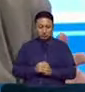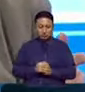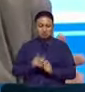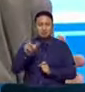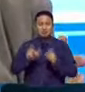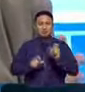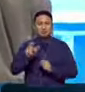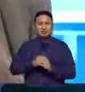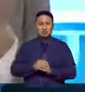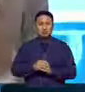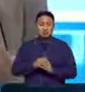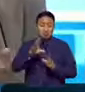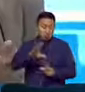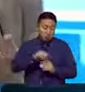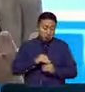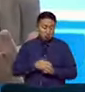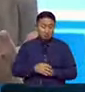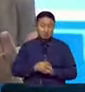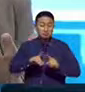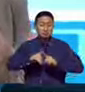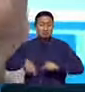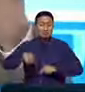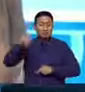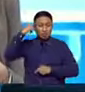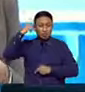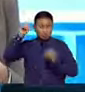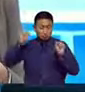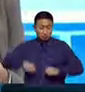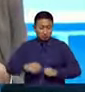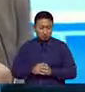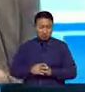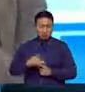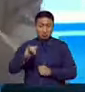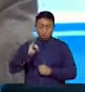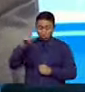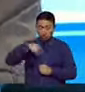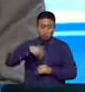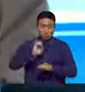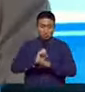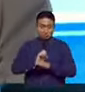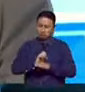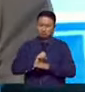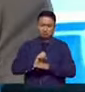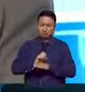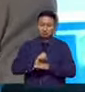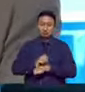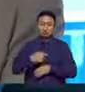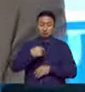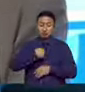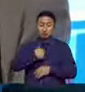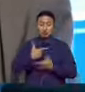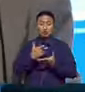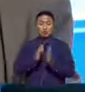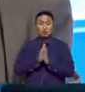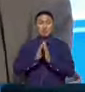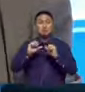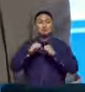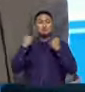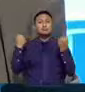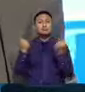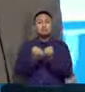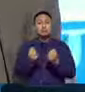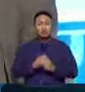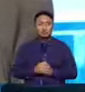son obedientes. Entonces, este es un tipo de gobernabilidad que no es la nuestra, que no es la de la que queremos de una sociedad que entendemos